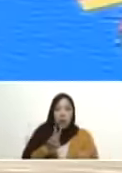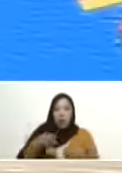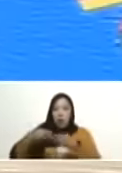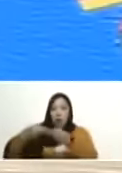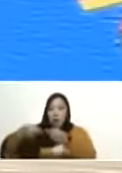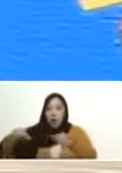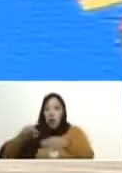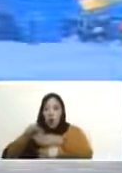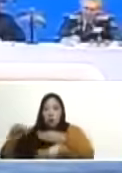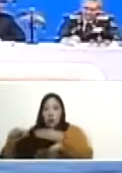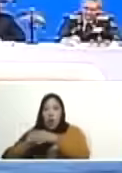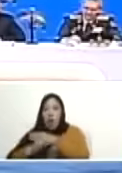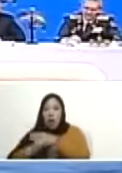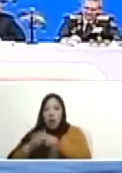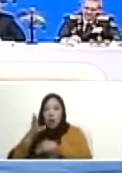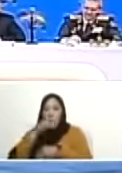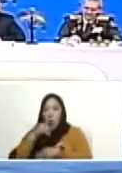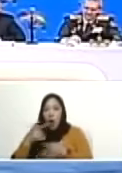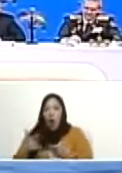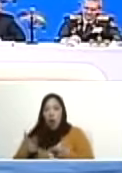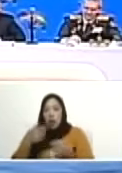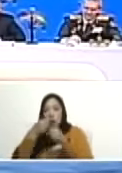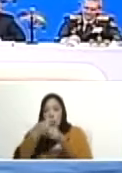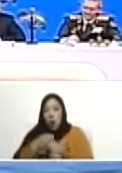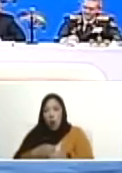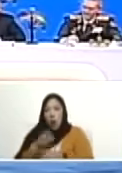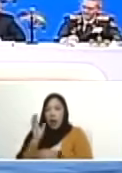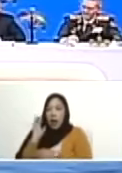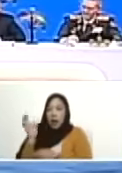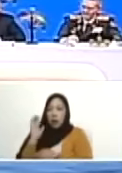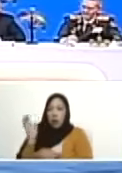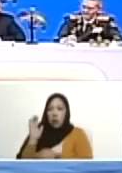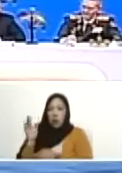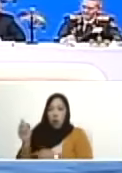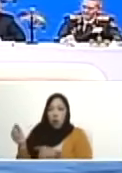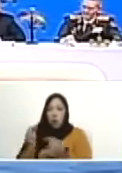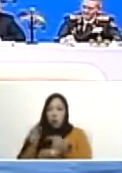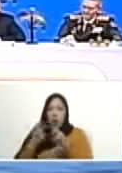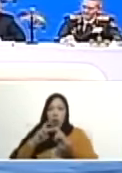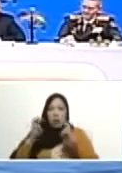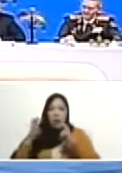pie, hace una sesión especial sobre este tema